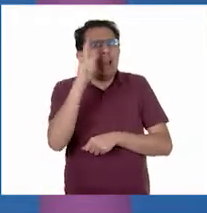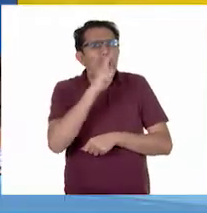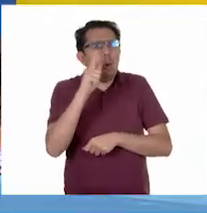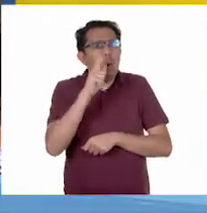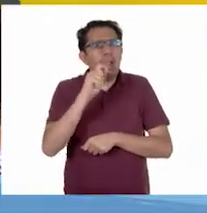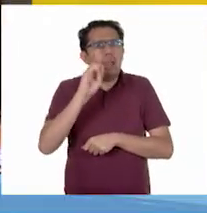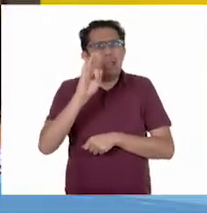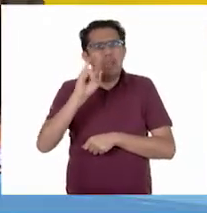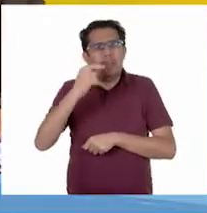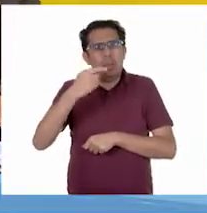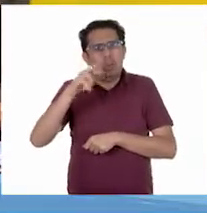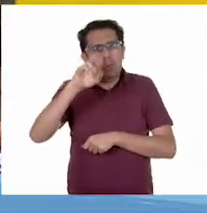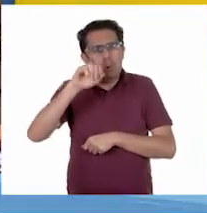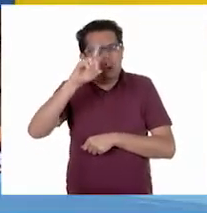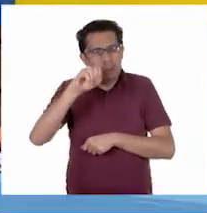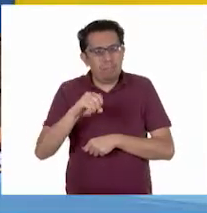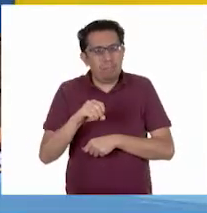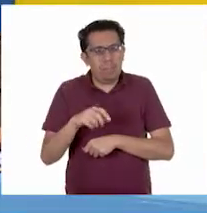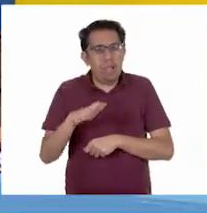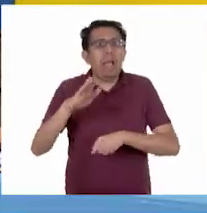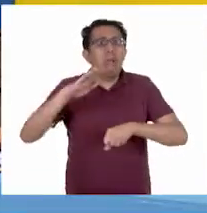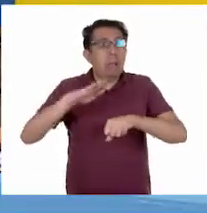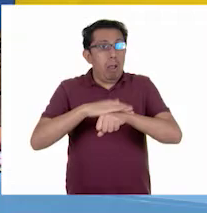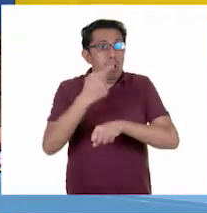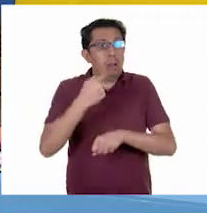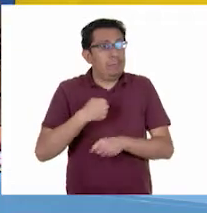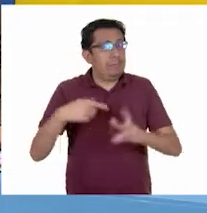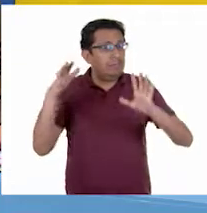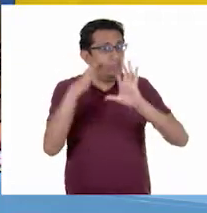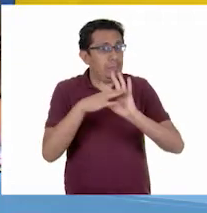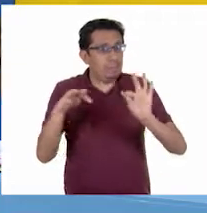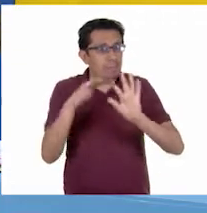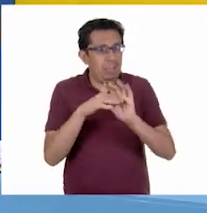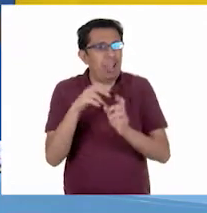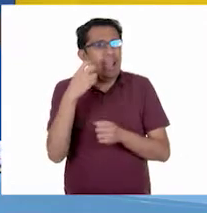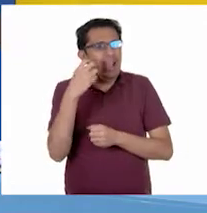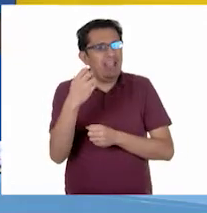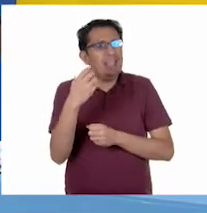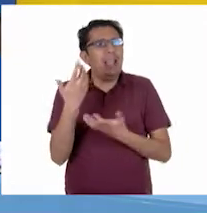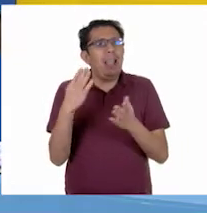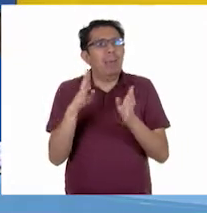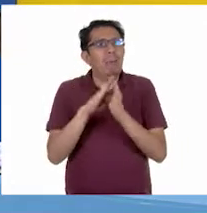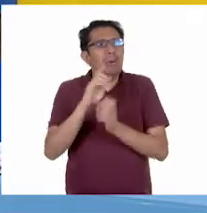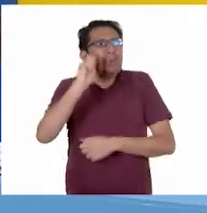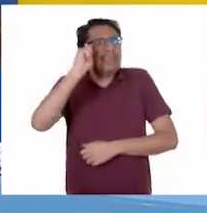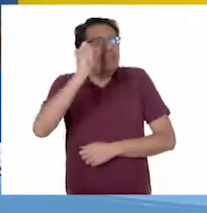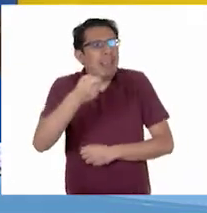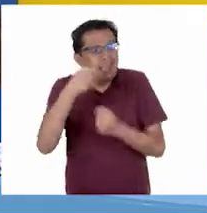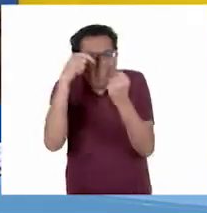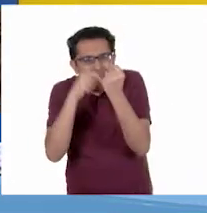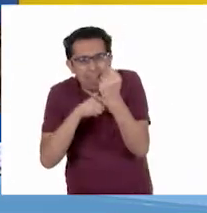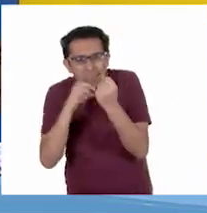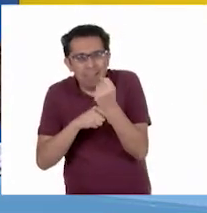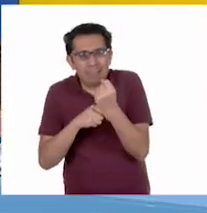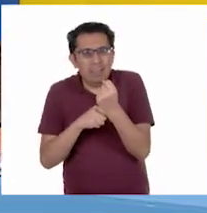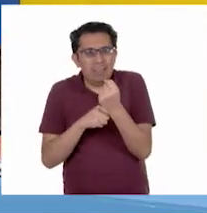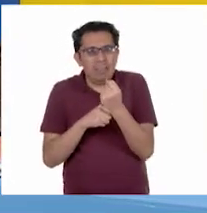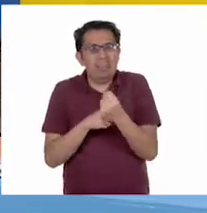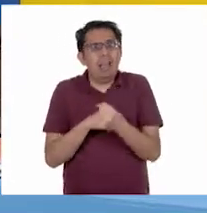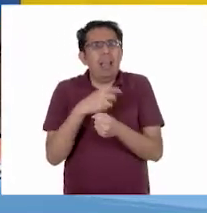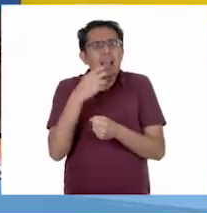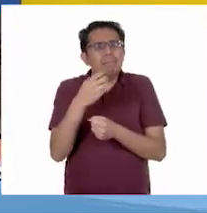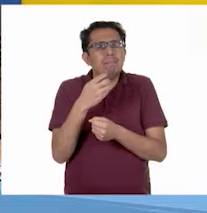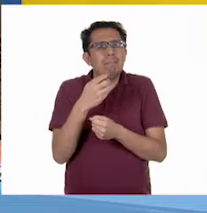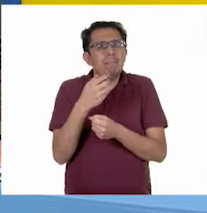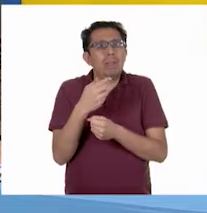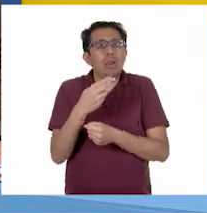Y para ello, les compartí que el lenguaje figurado, acuérdense estudiantes en casa, bien, es aquel que hace